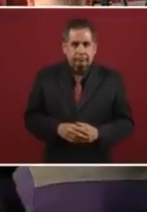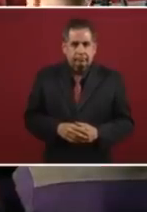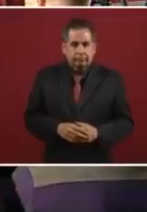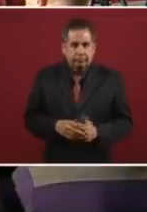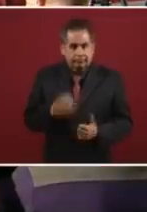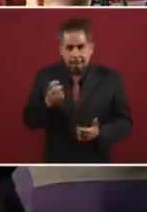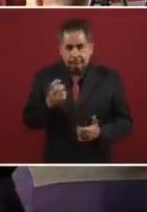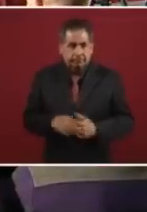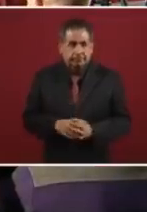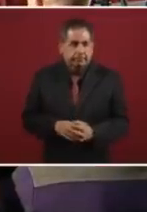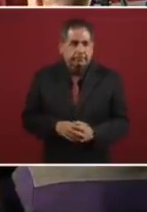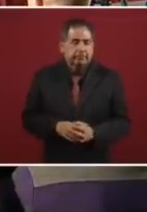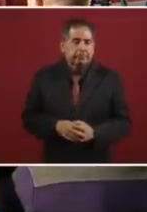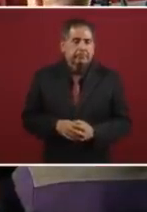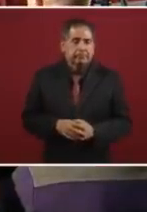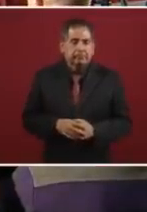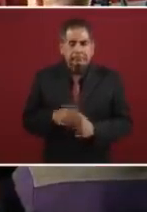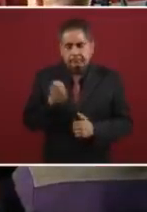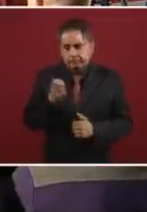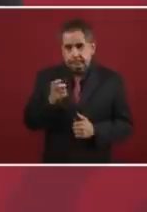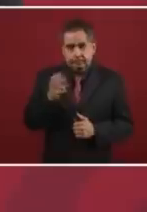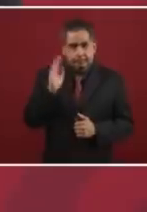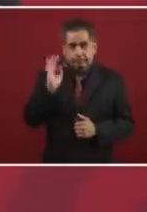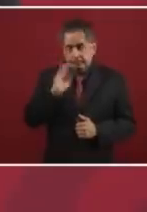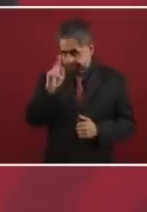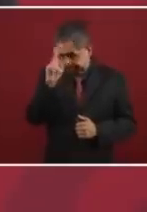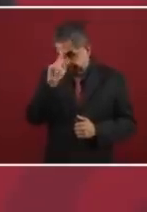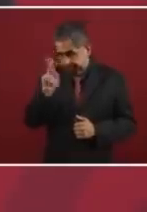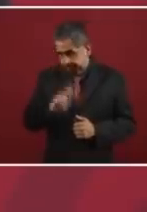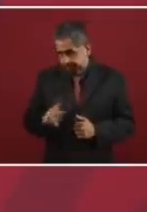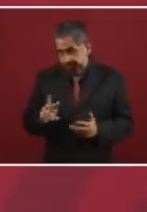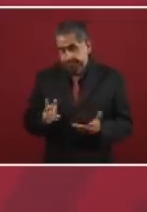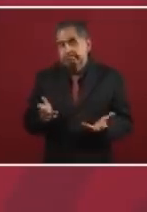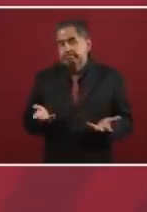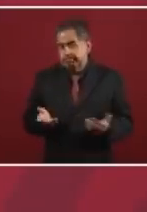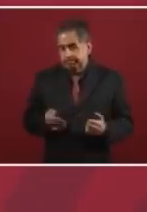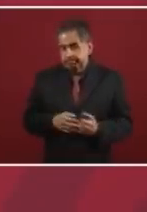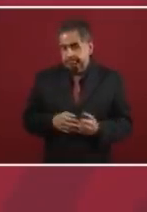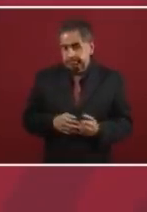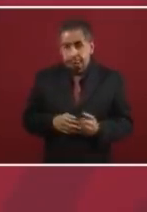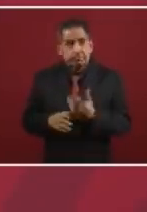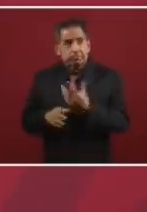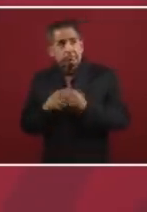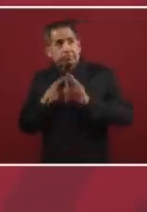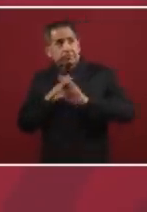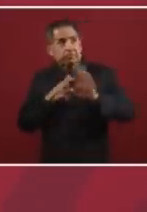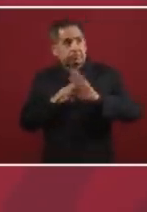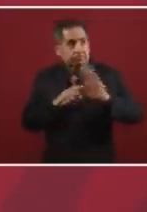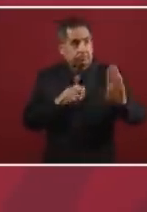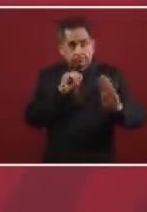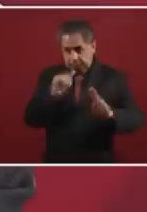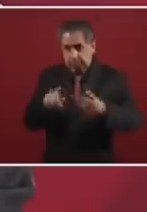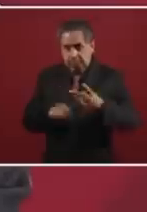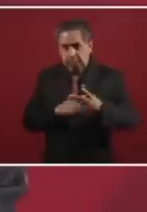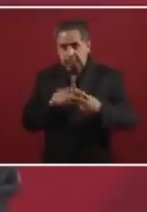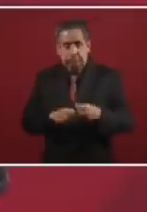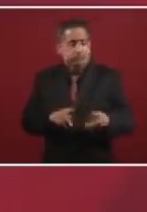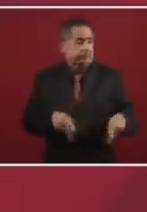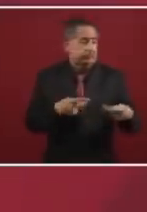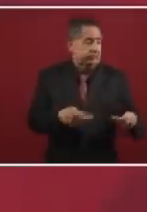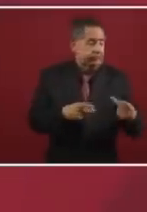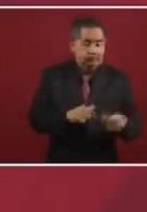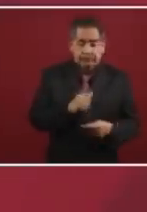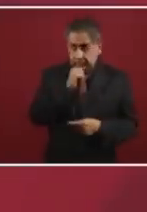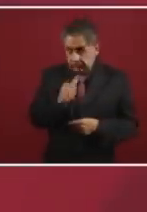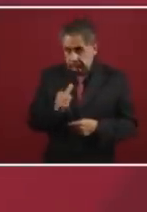hubiese estado peor si no hubiese habido la migración y si